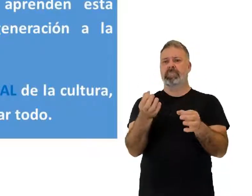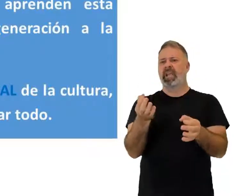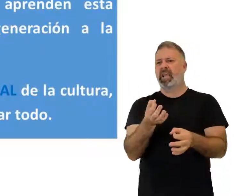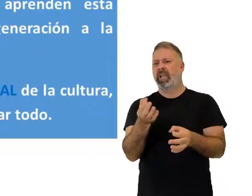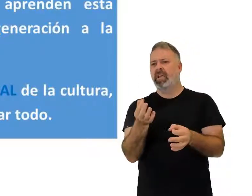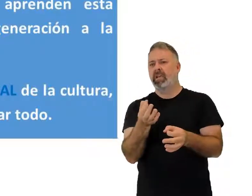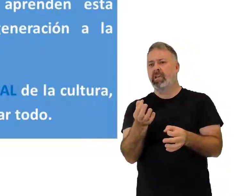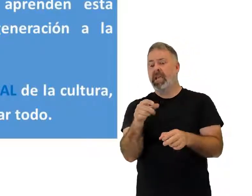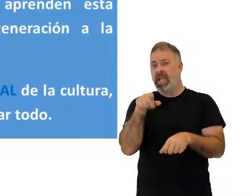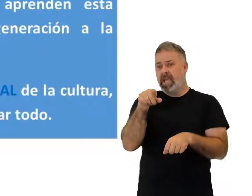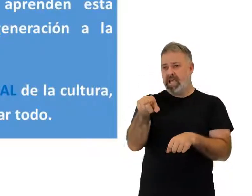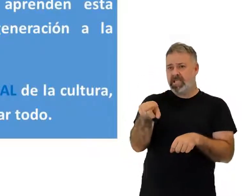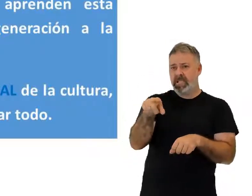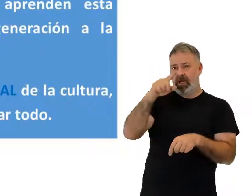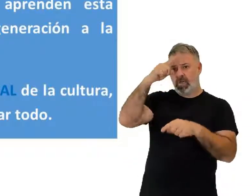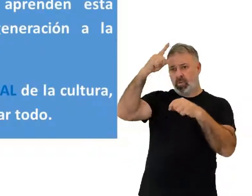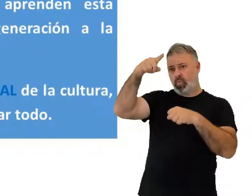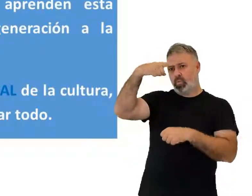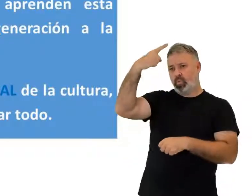esta cultura